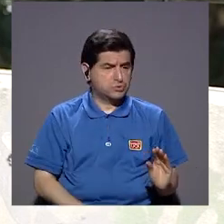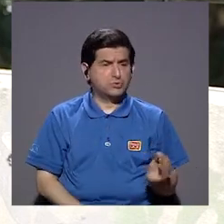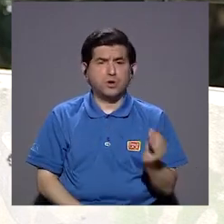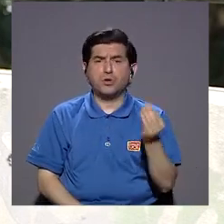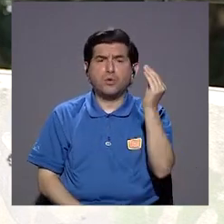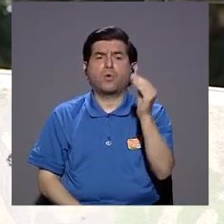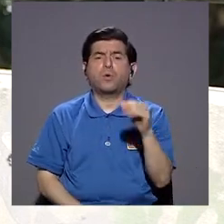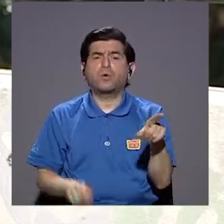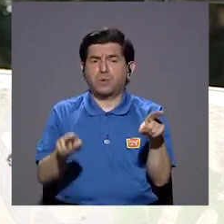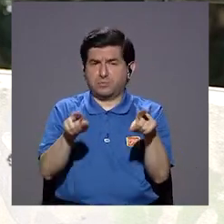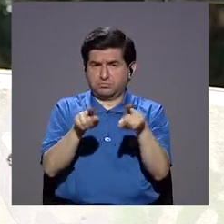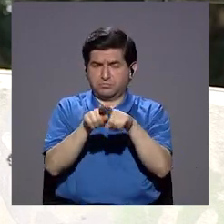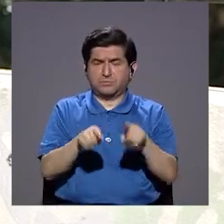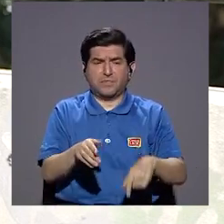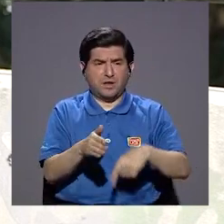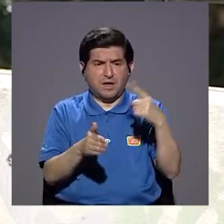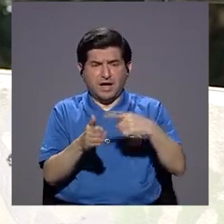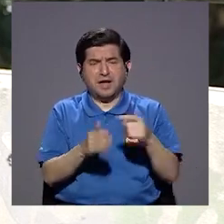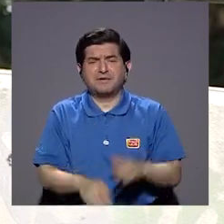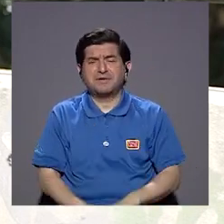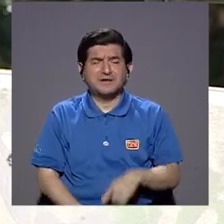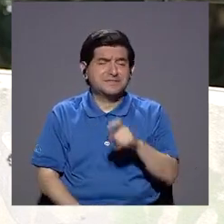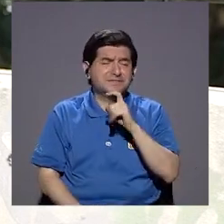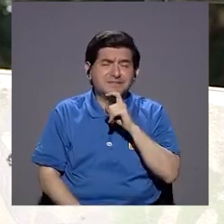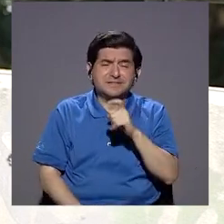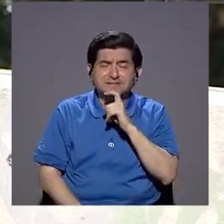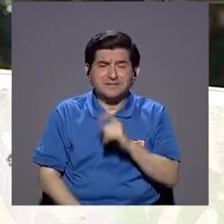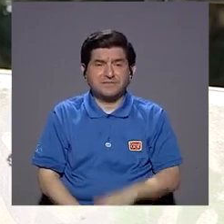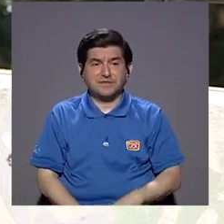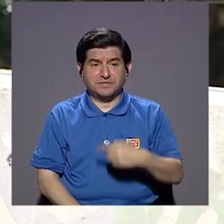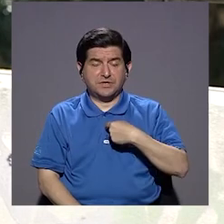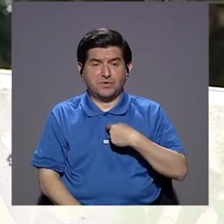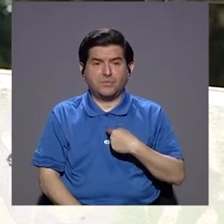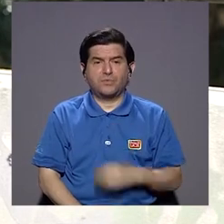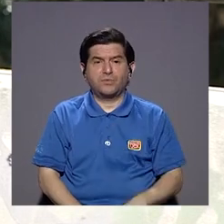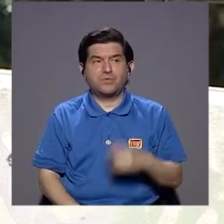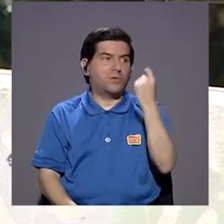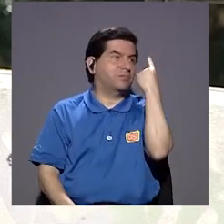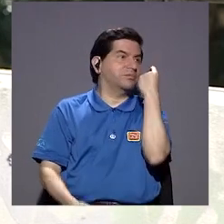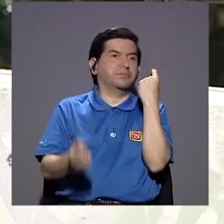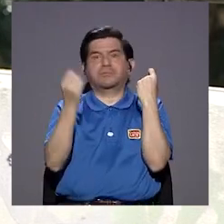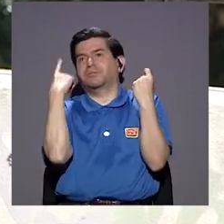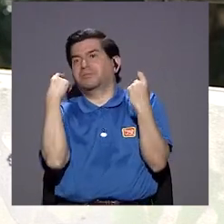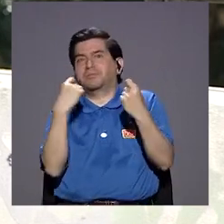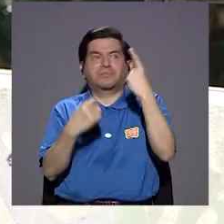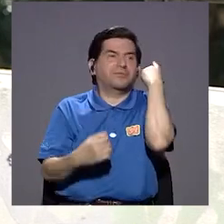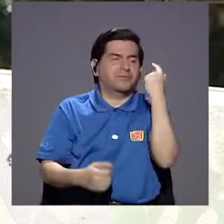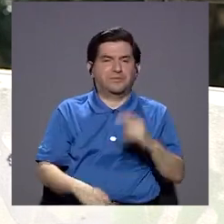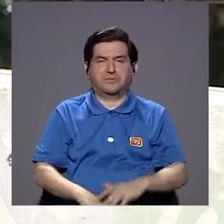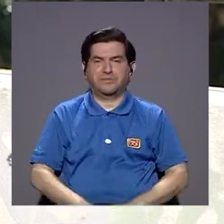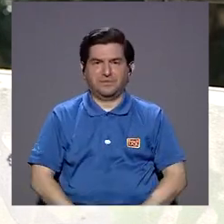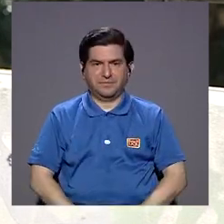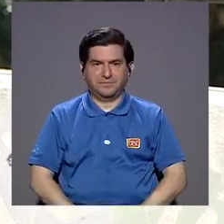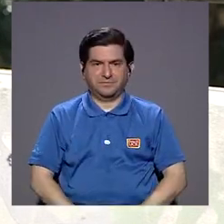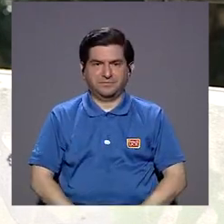un adolescente, a veces se le es muy difícil porque es donde uno está más disperso, ¿no?